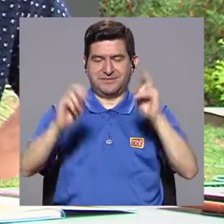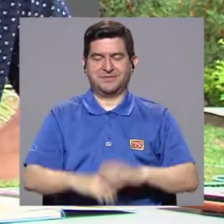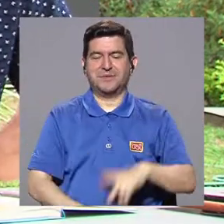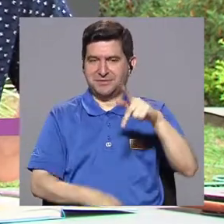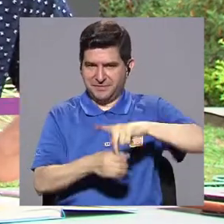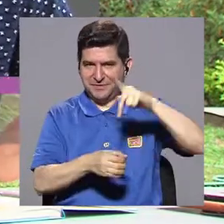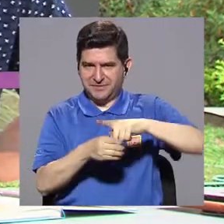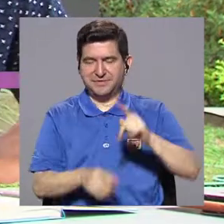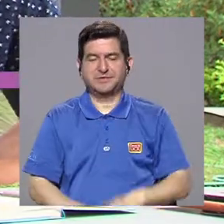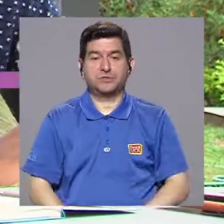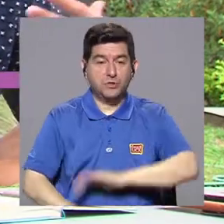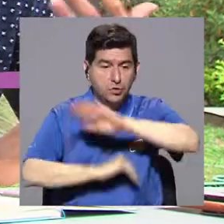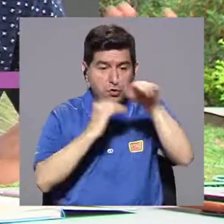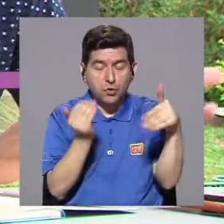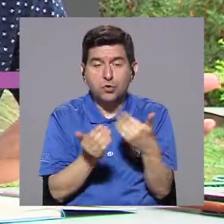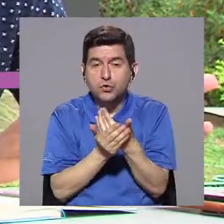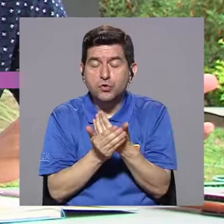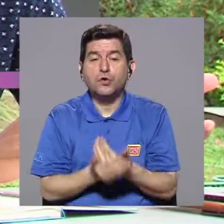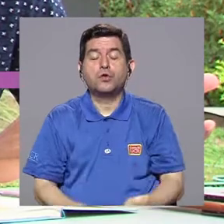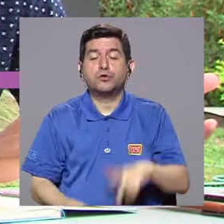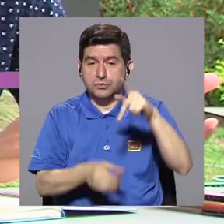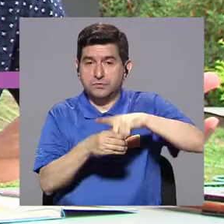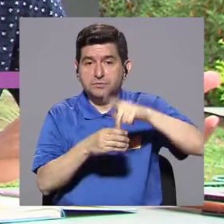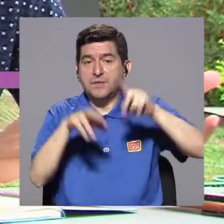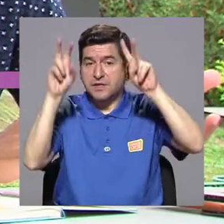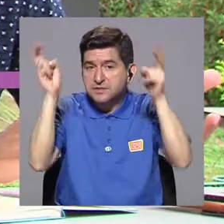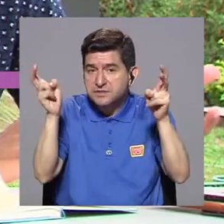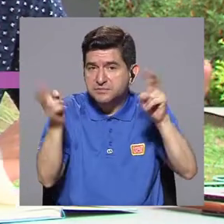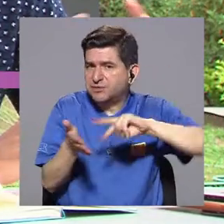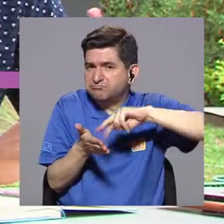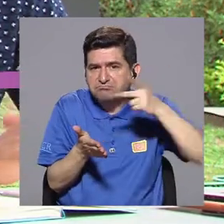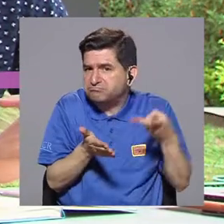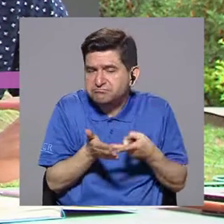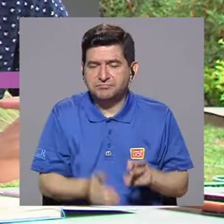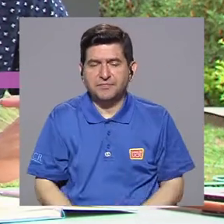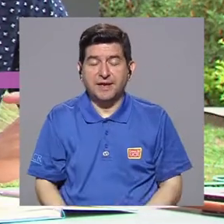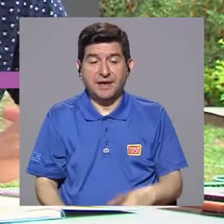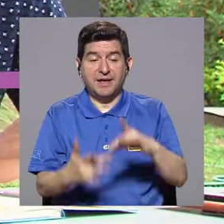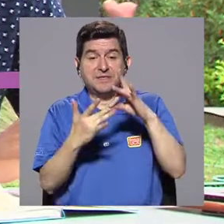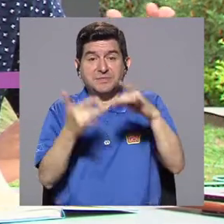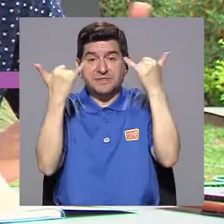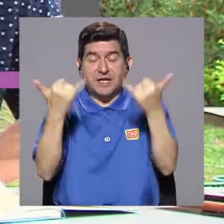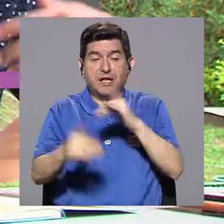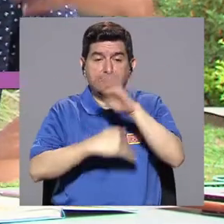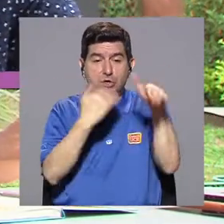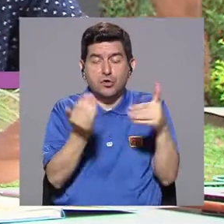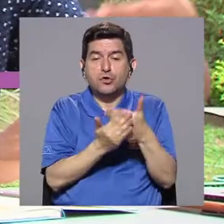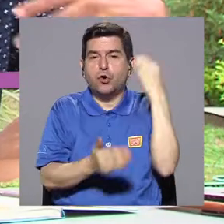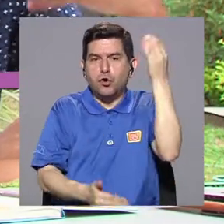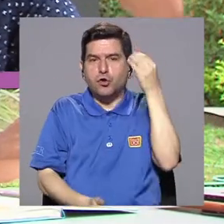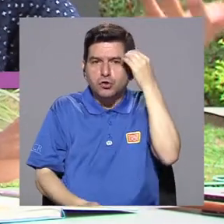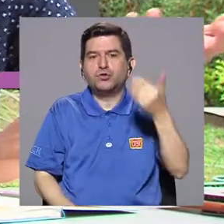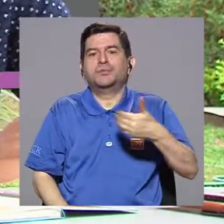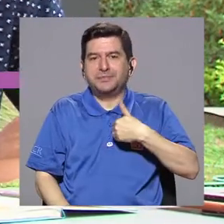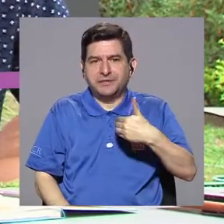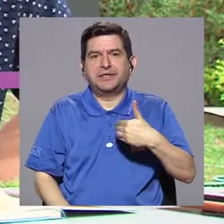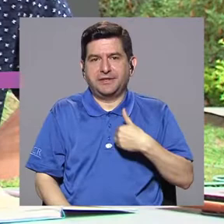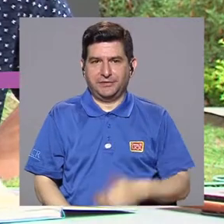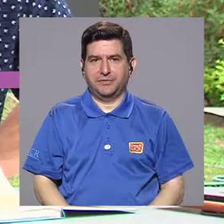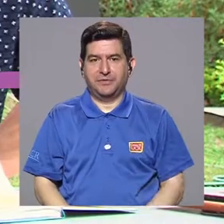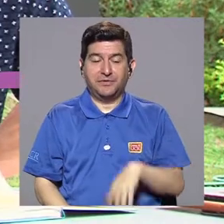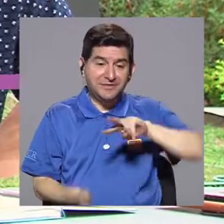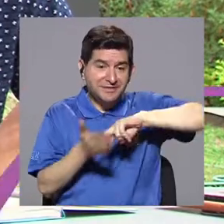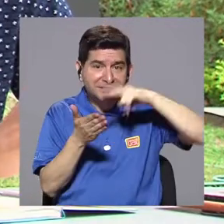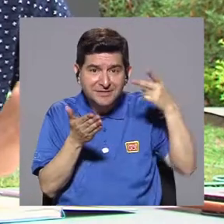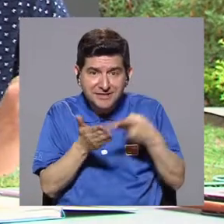¿verdad? Cuando todo el mundo está involucrado con el tema, particularmente en esta época, todo el mundo tiene una opinión sobre ese tema y eso